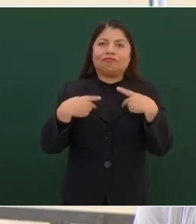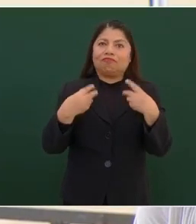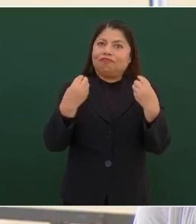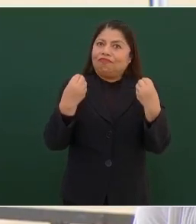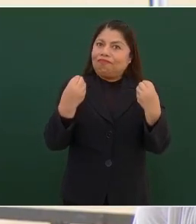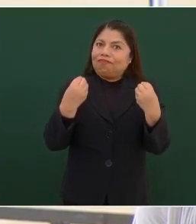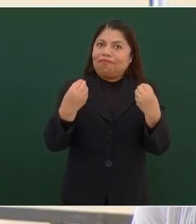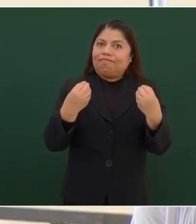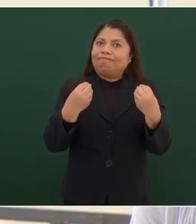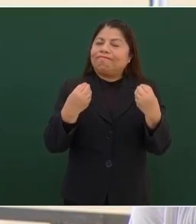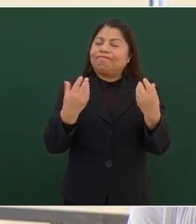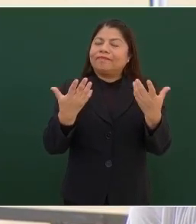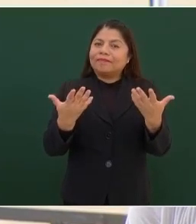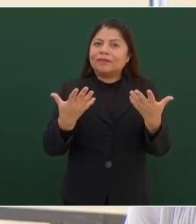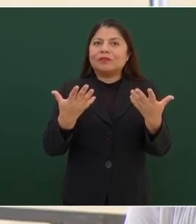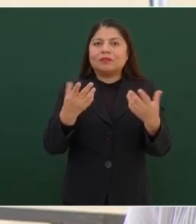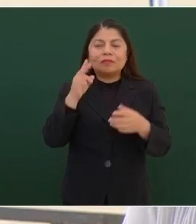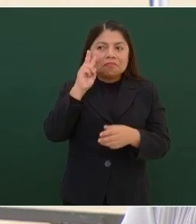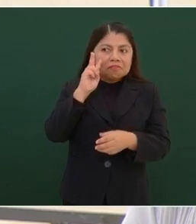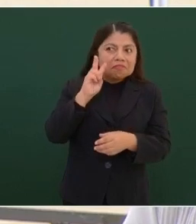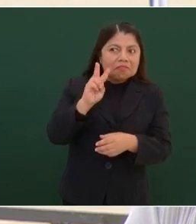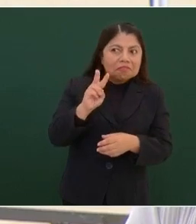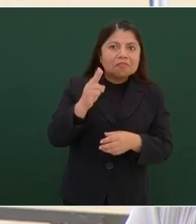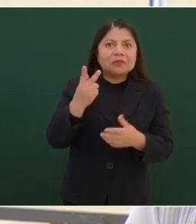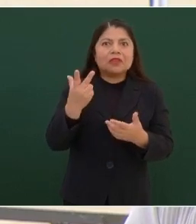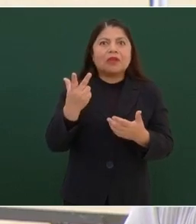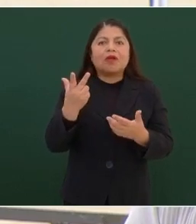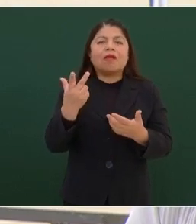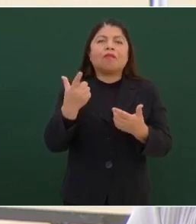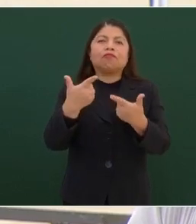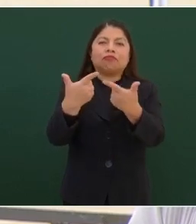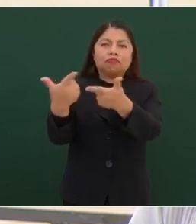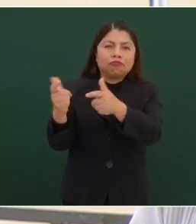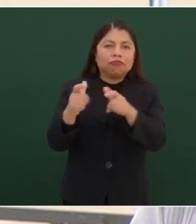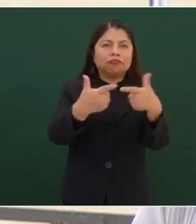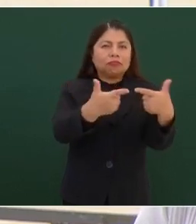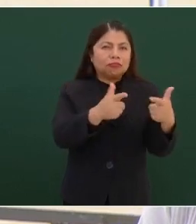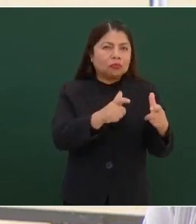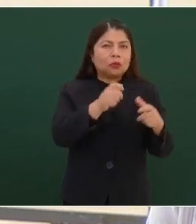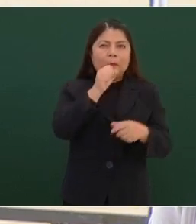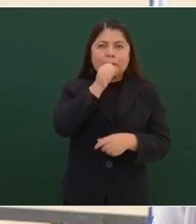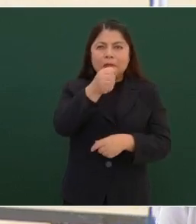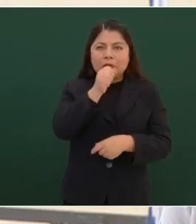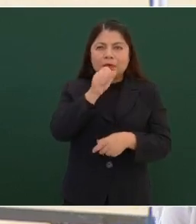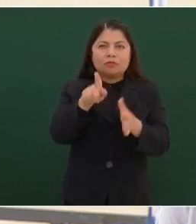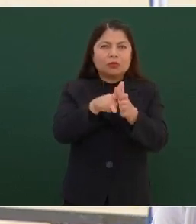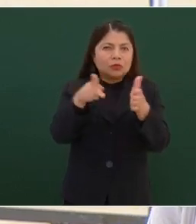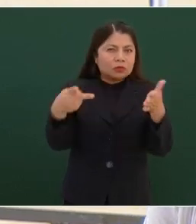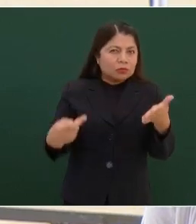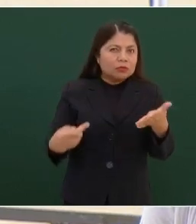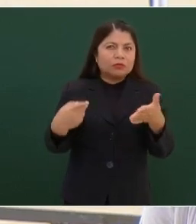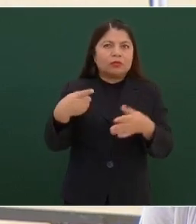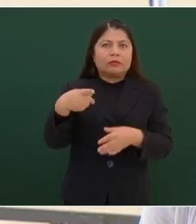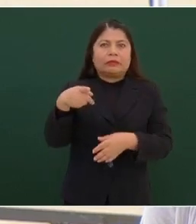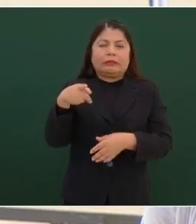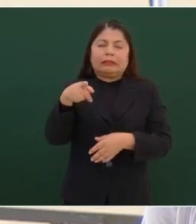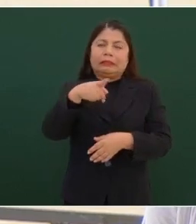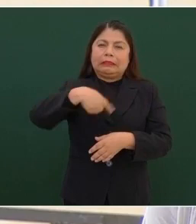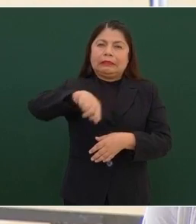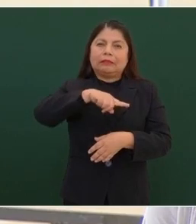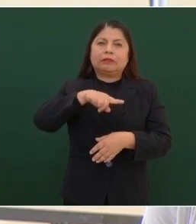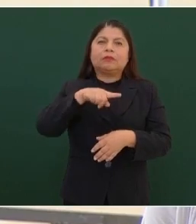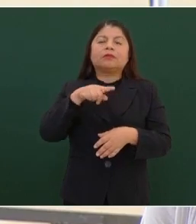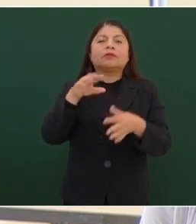y algunos medios, parece sin sustento, están hablando de que habrá un descuento especial en el TUA